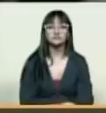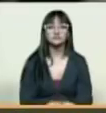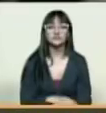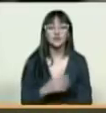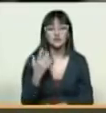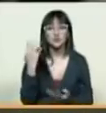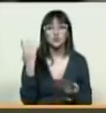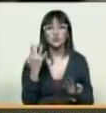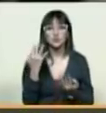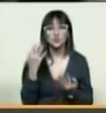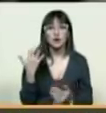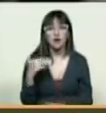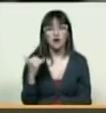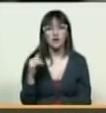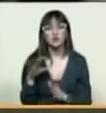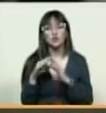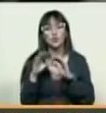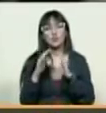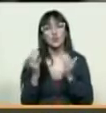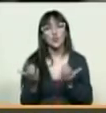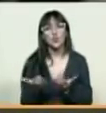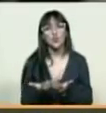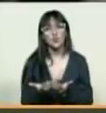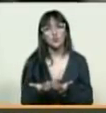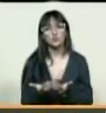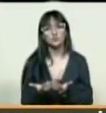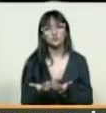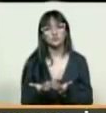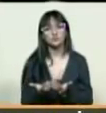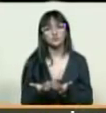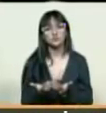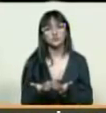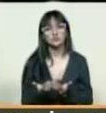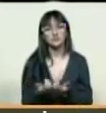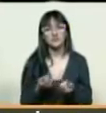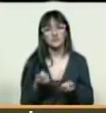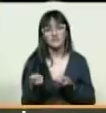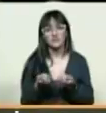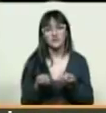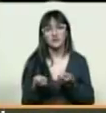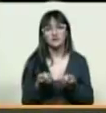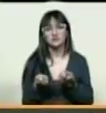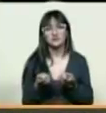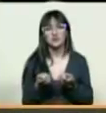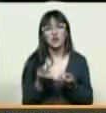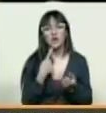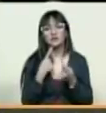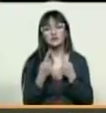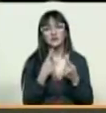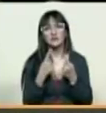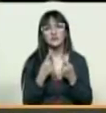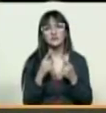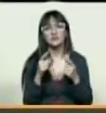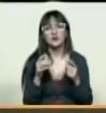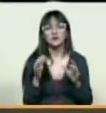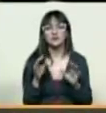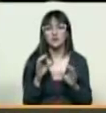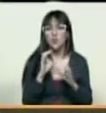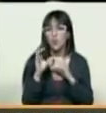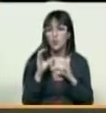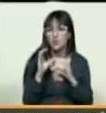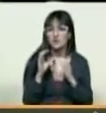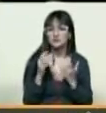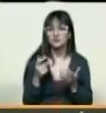expectativas en todo el mundo, sobre todo en los círculos financieros. Nos han pedido entrevistas de medios de comunicación